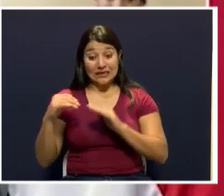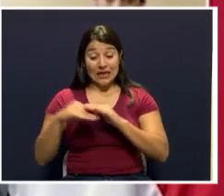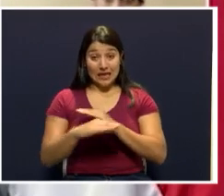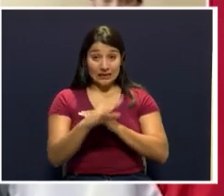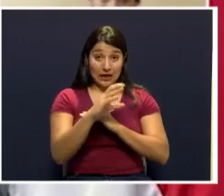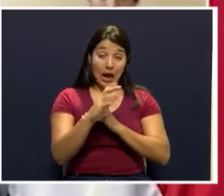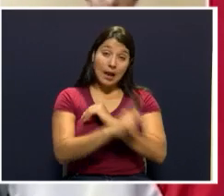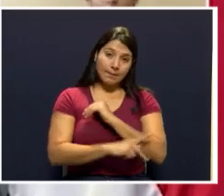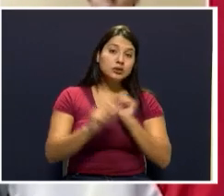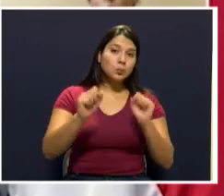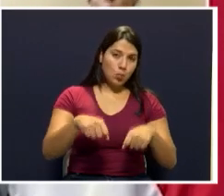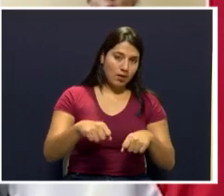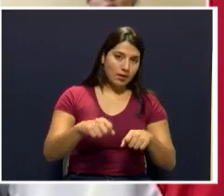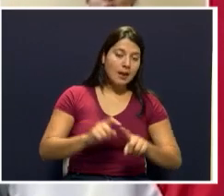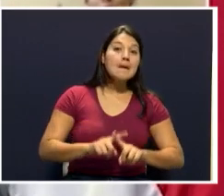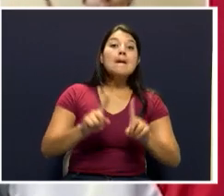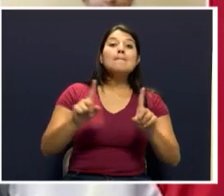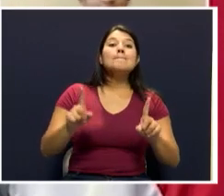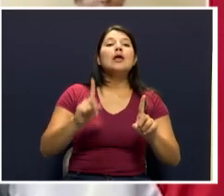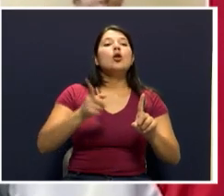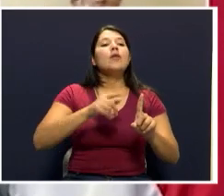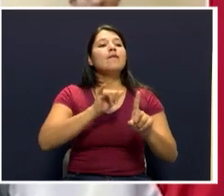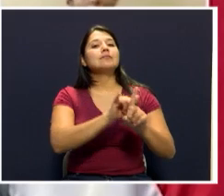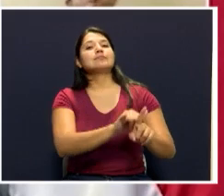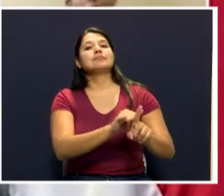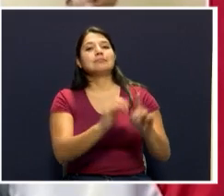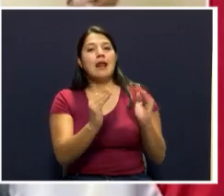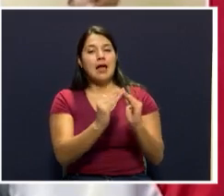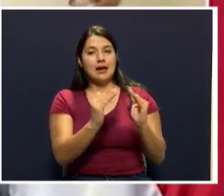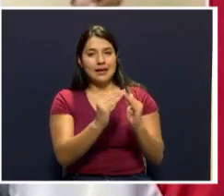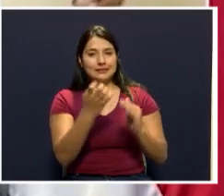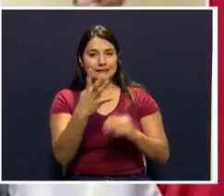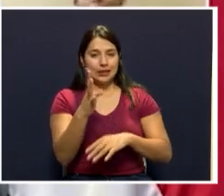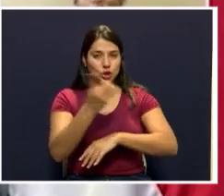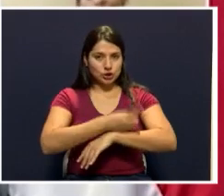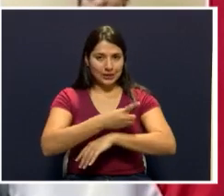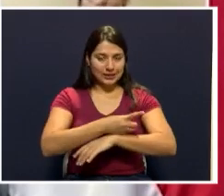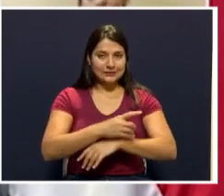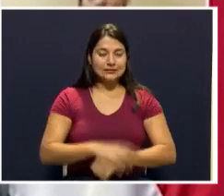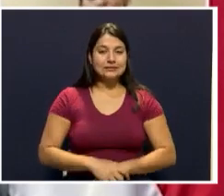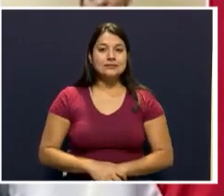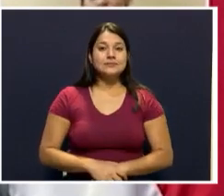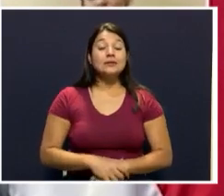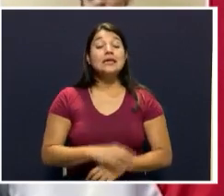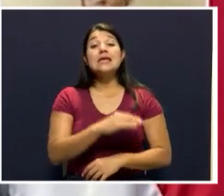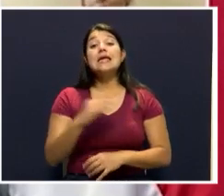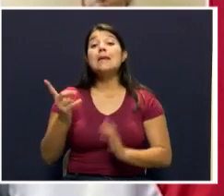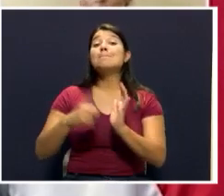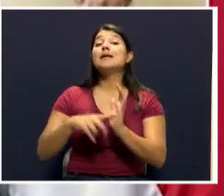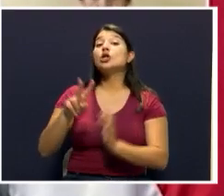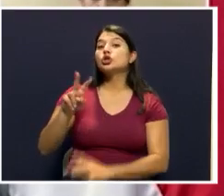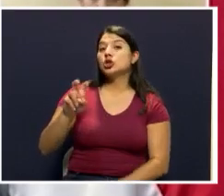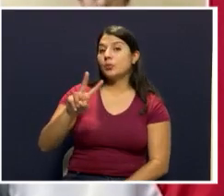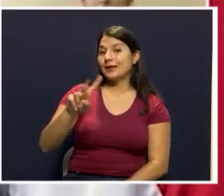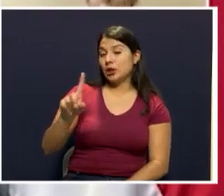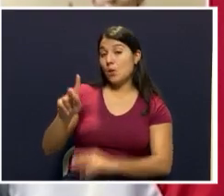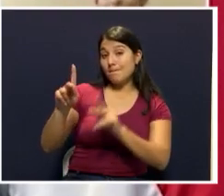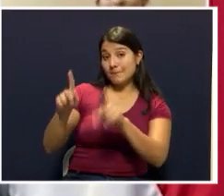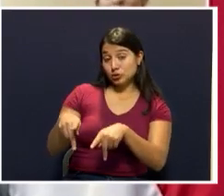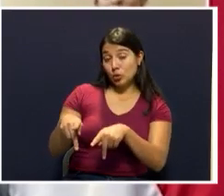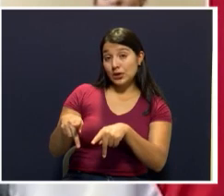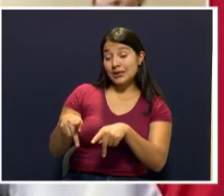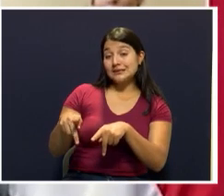orden sanitaria para que hagan el periodo de aislamiento de los 14 días. Y 1.221 personas